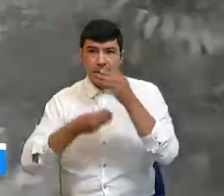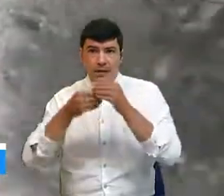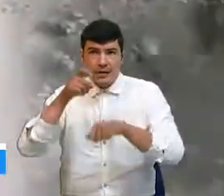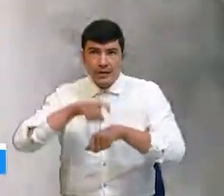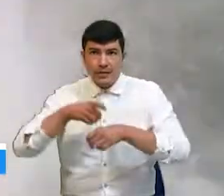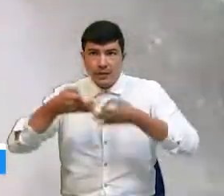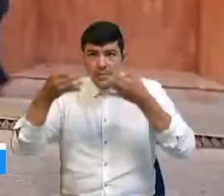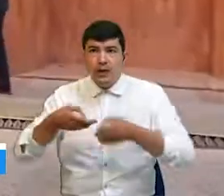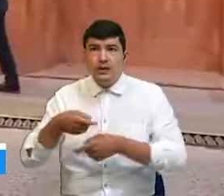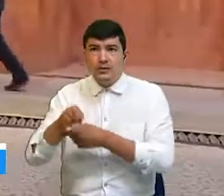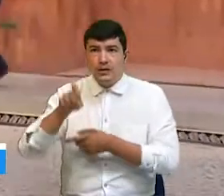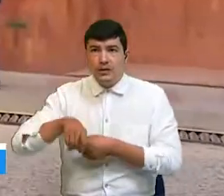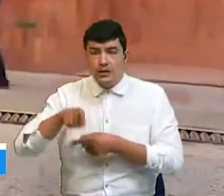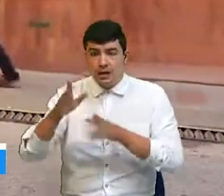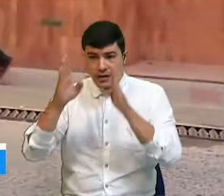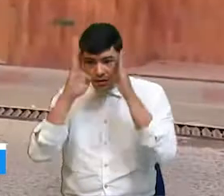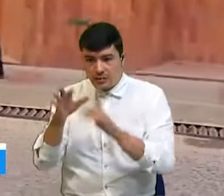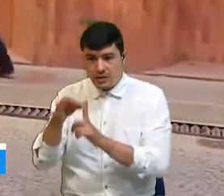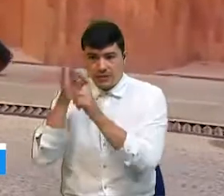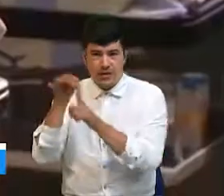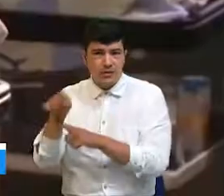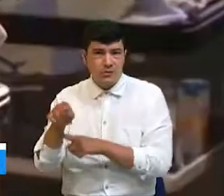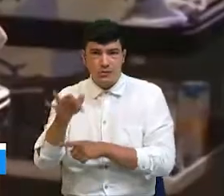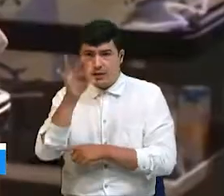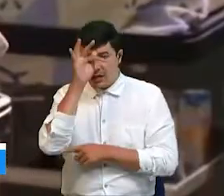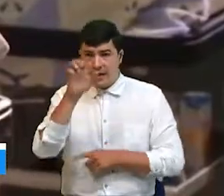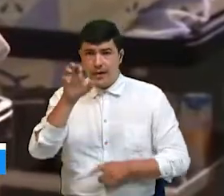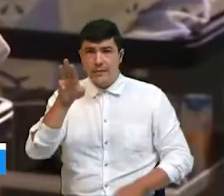que requieren atención especializada en el hospital emiro quintero cañizares de ocaña